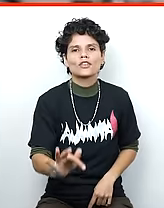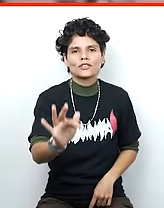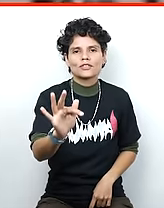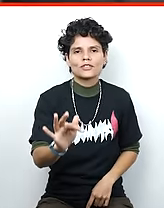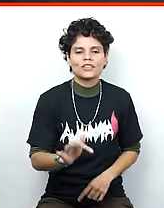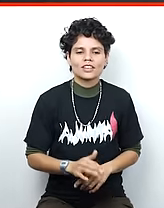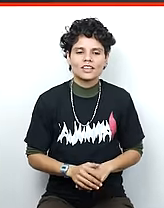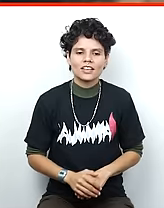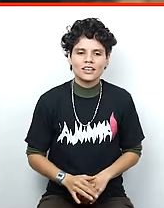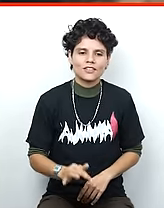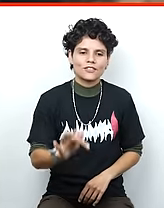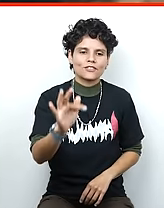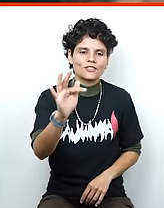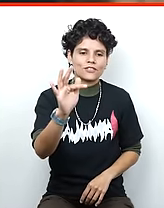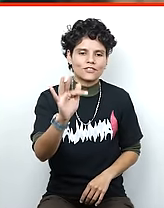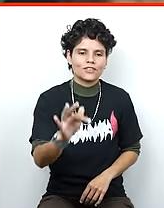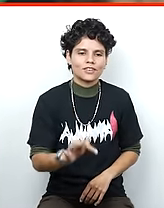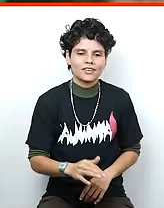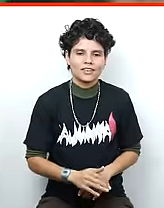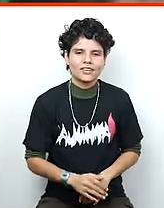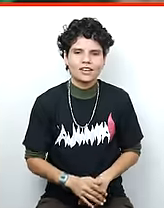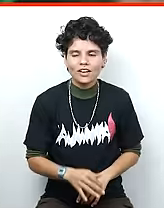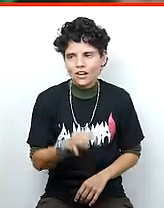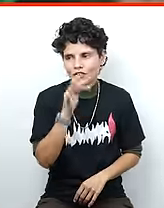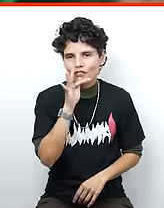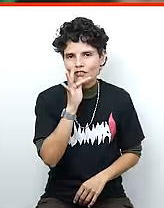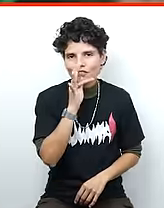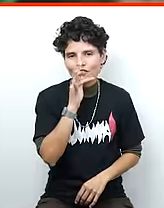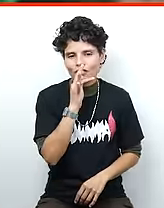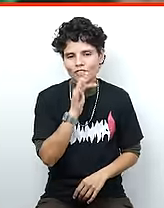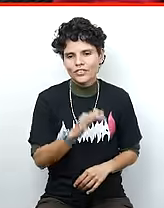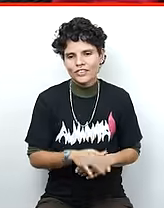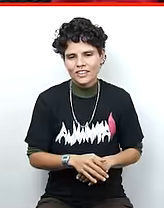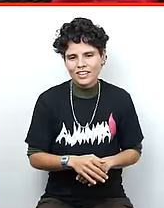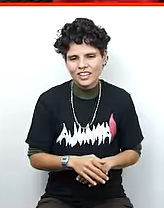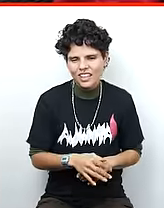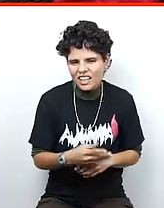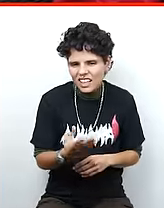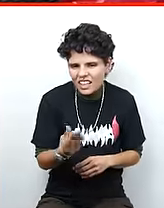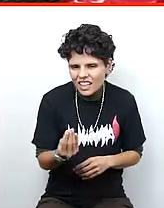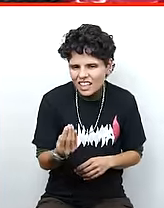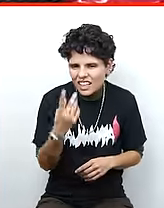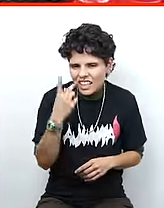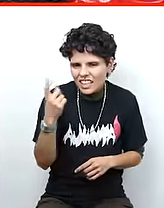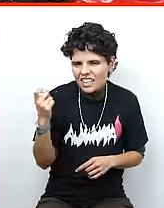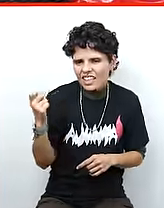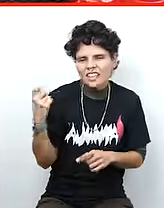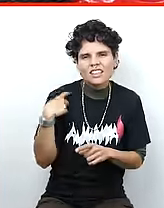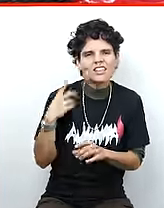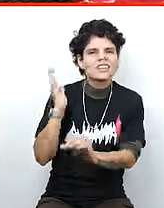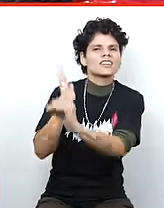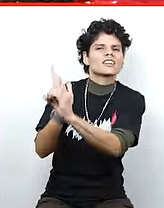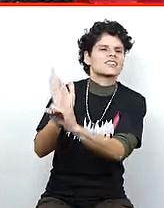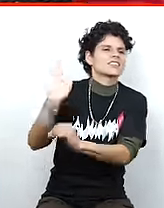chat. F en el chat, esa es la nueva que estoy imponiendo. Estoy imponiendo. Te baneo, hermana.